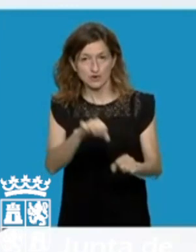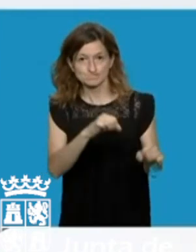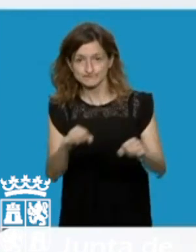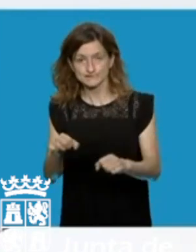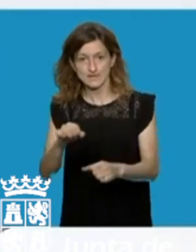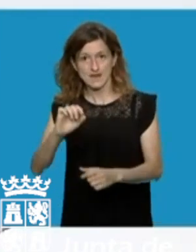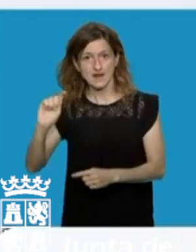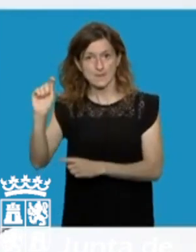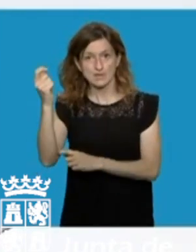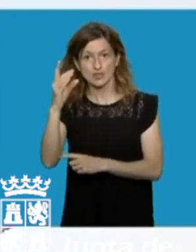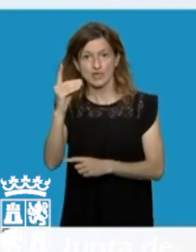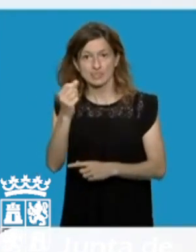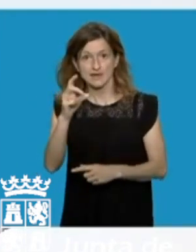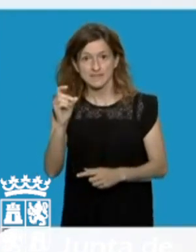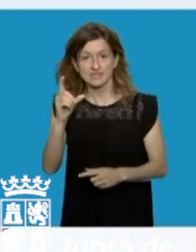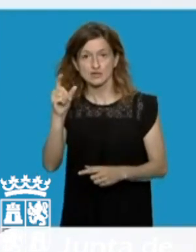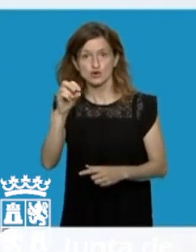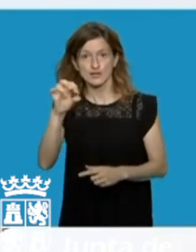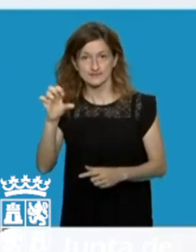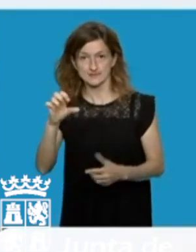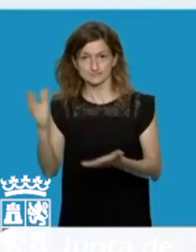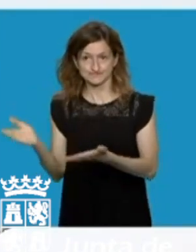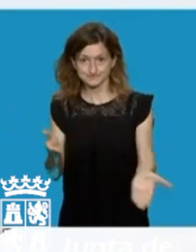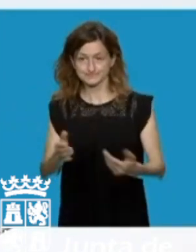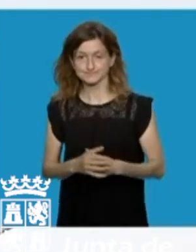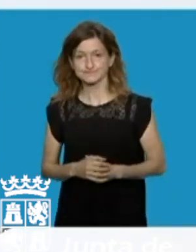campeón, David Llorente Vaquero.